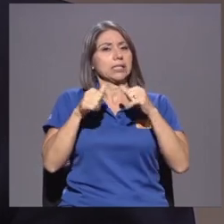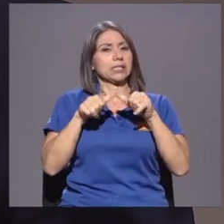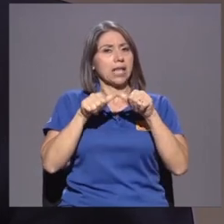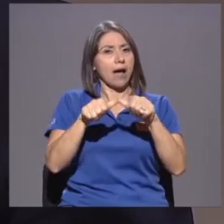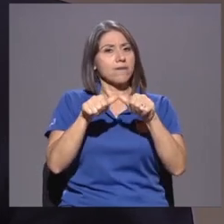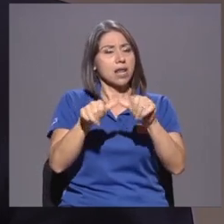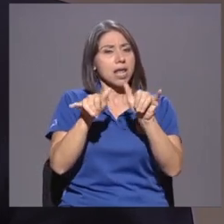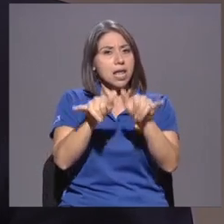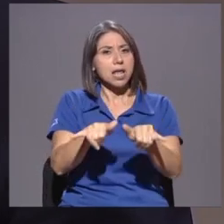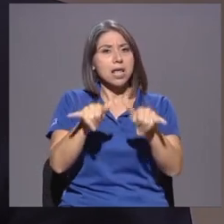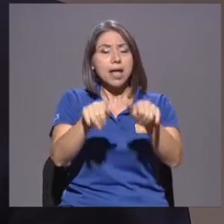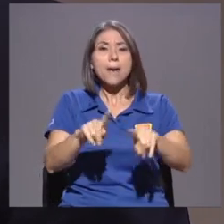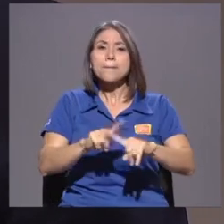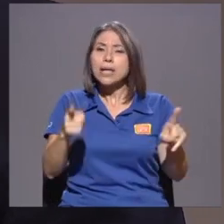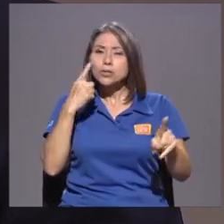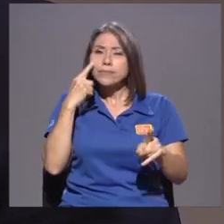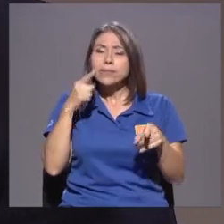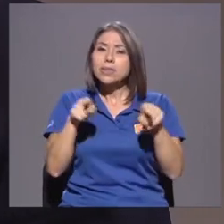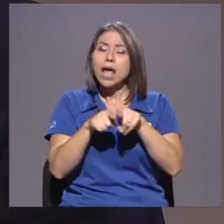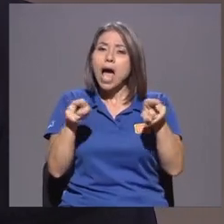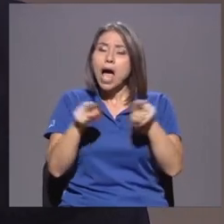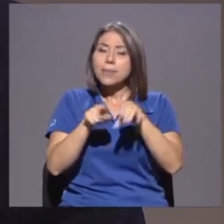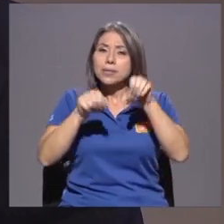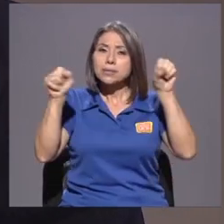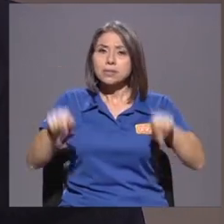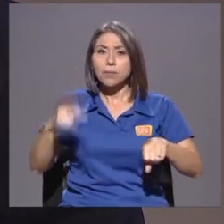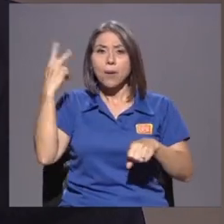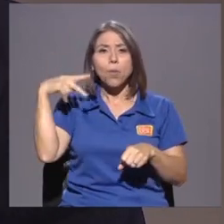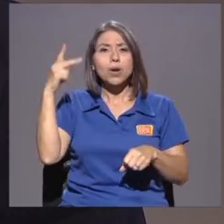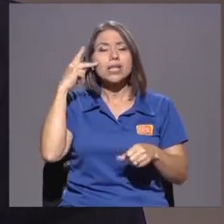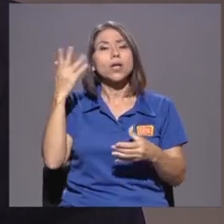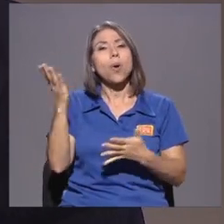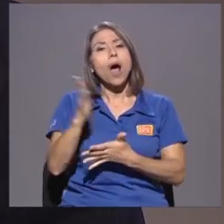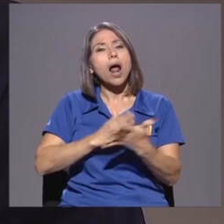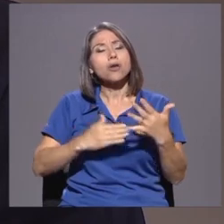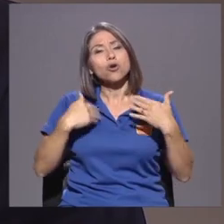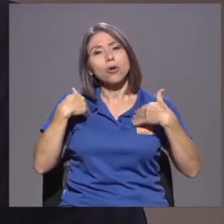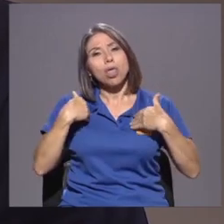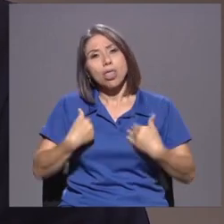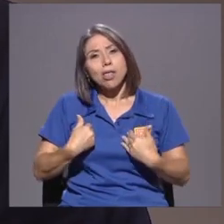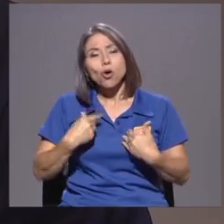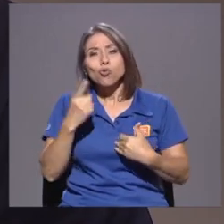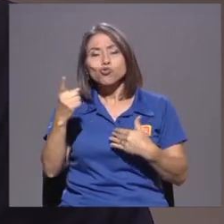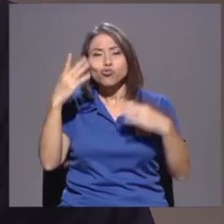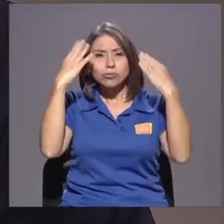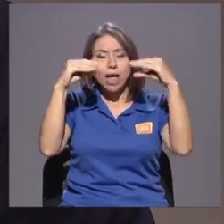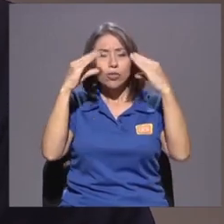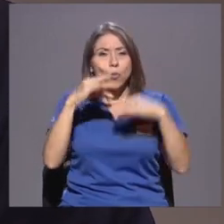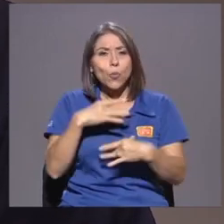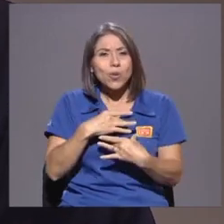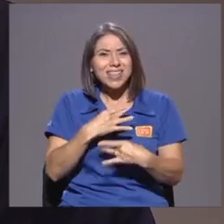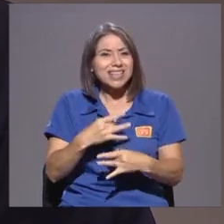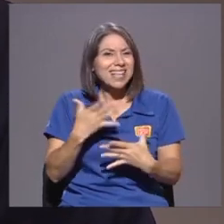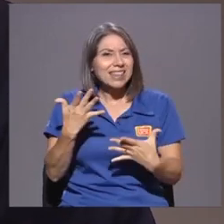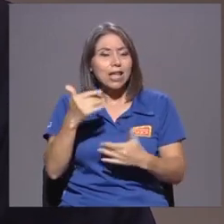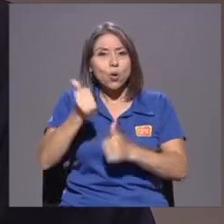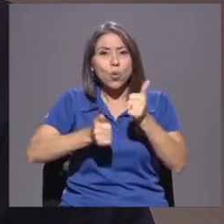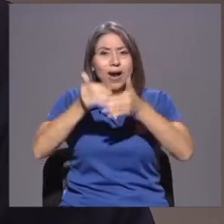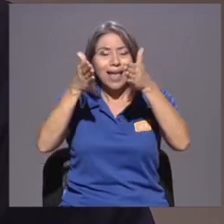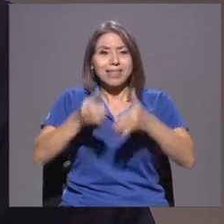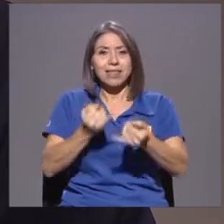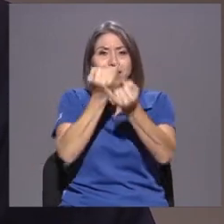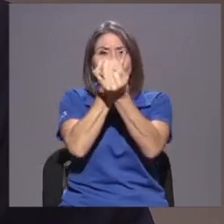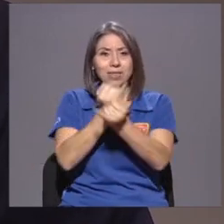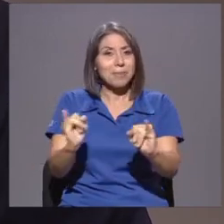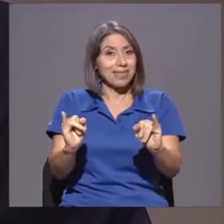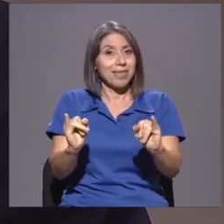ve que también hay cierto desgaste del sistema político un dato muy interesante es que un candidato independiente